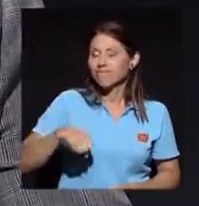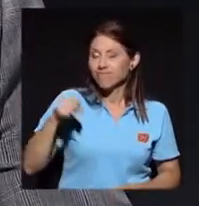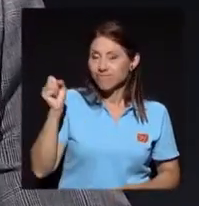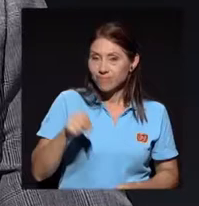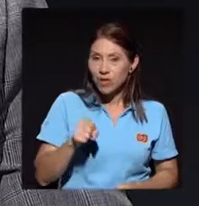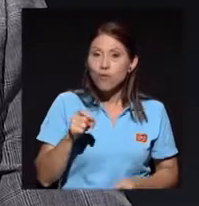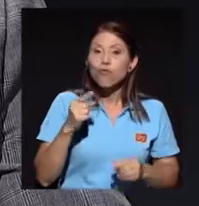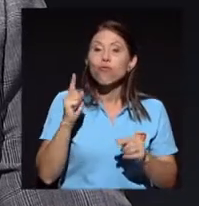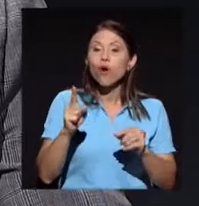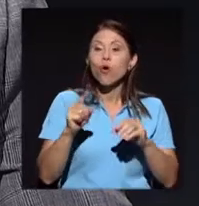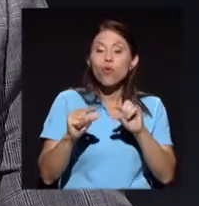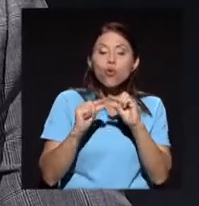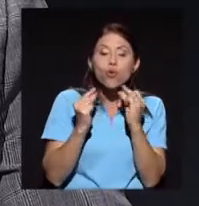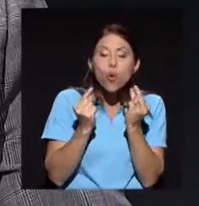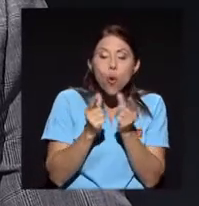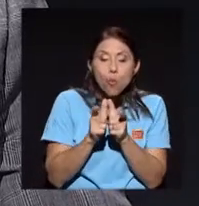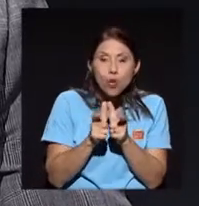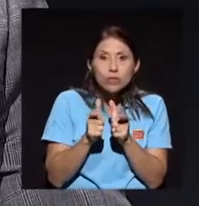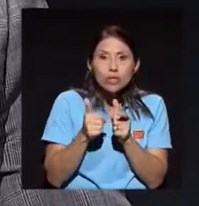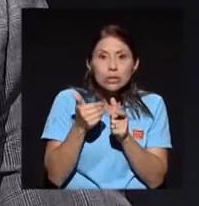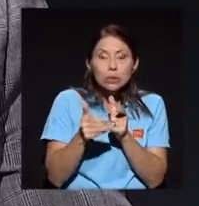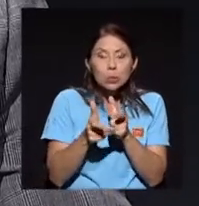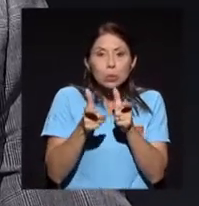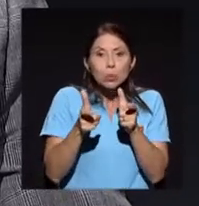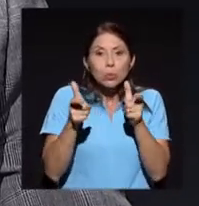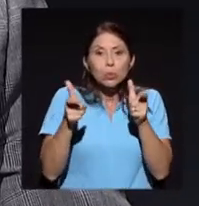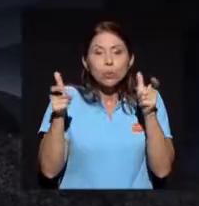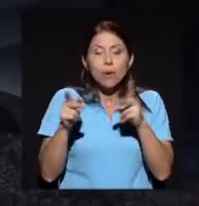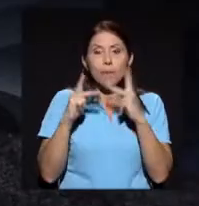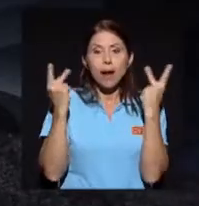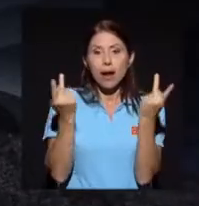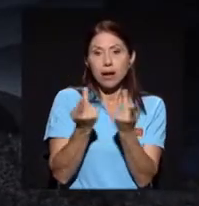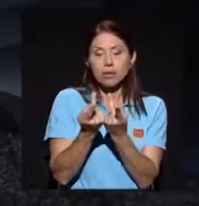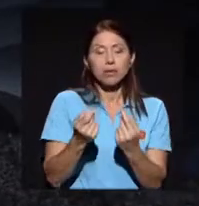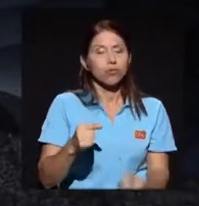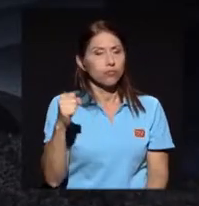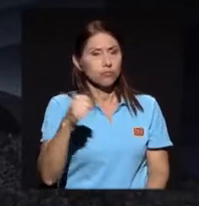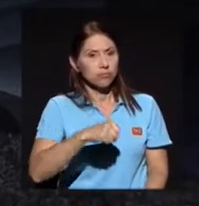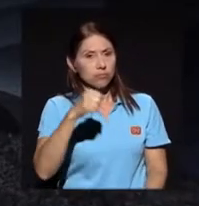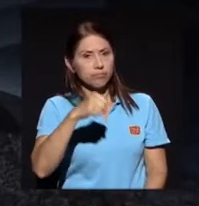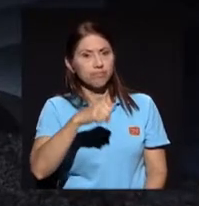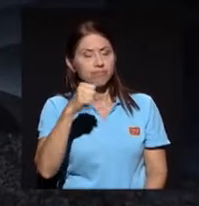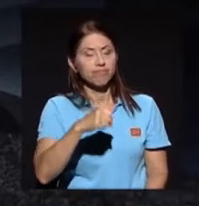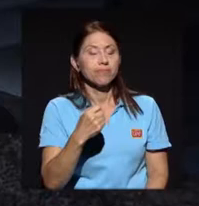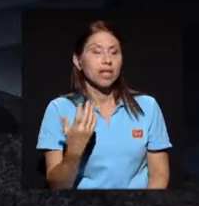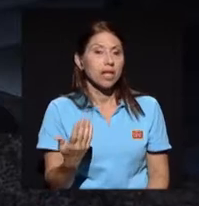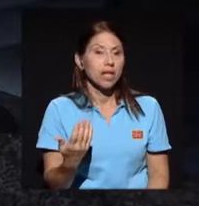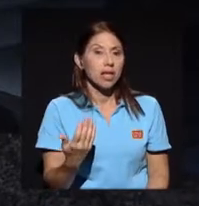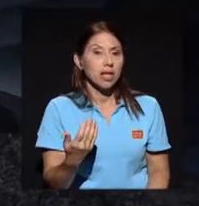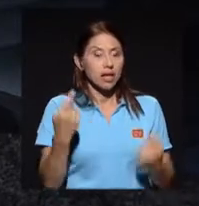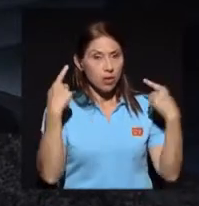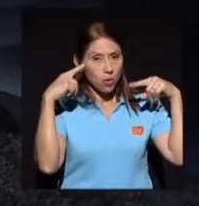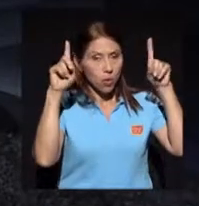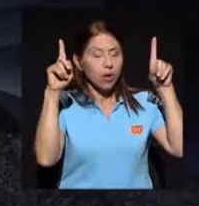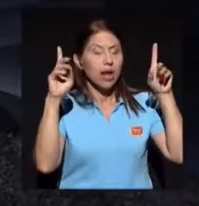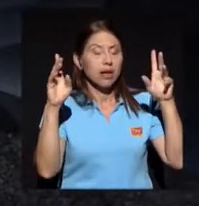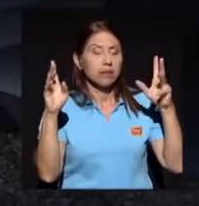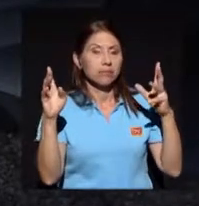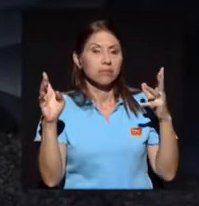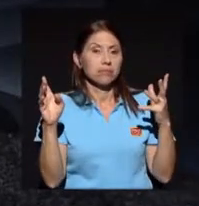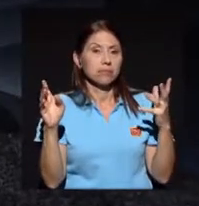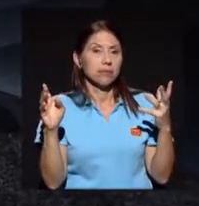que desacuerdo se convirtió en partido y sin embargo y logran una